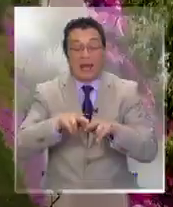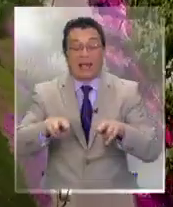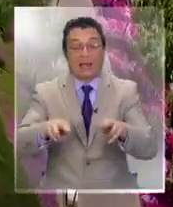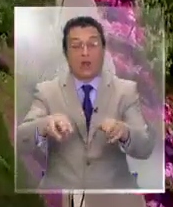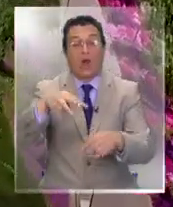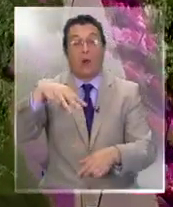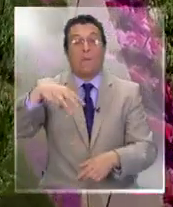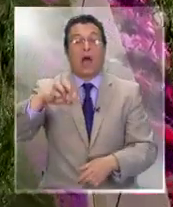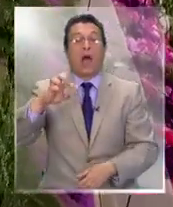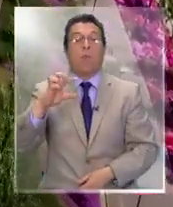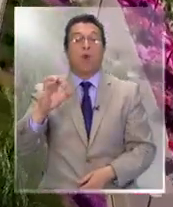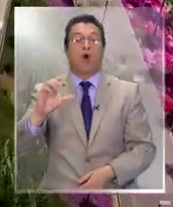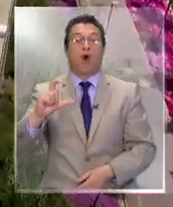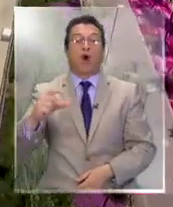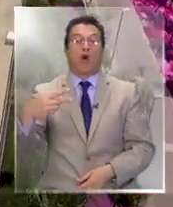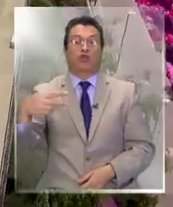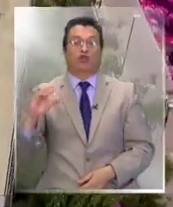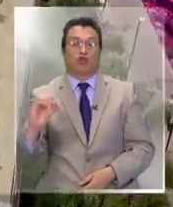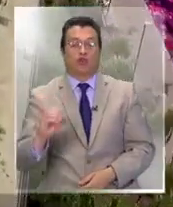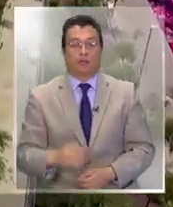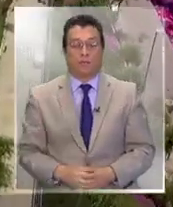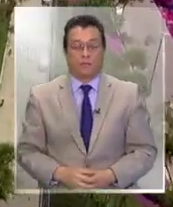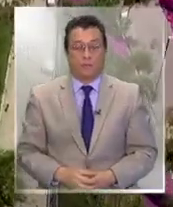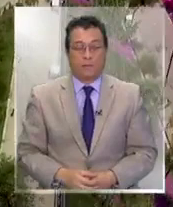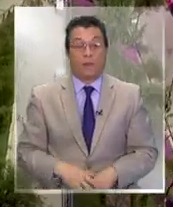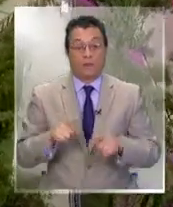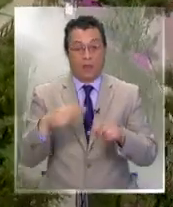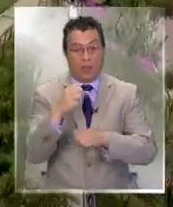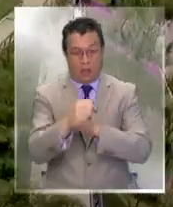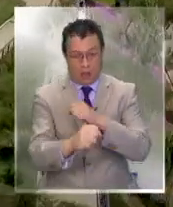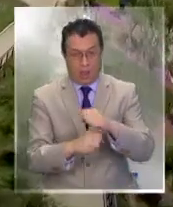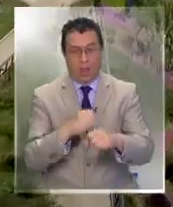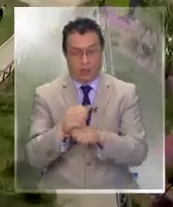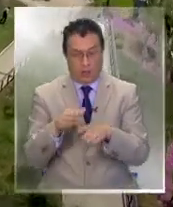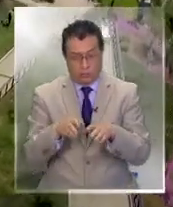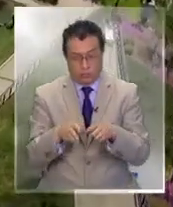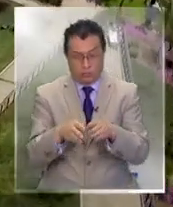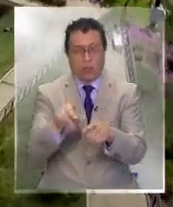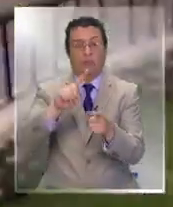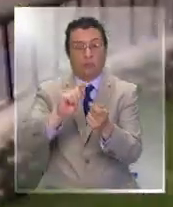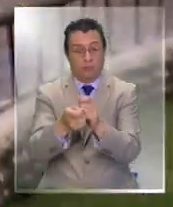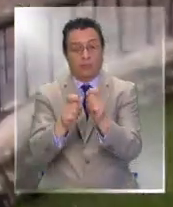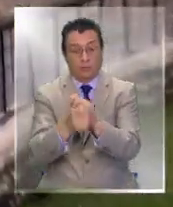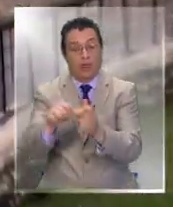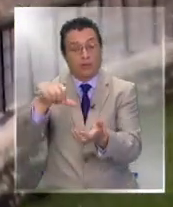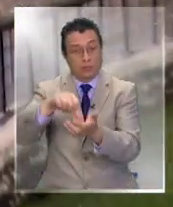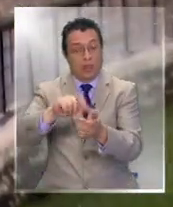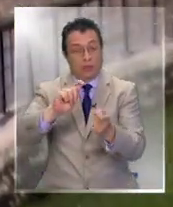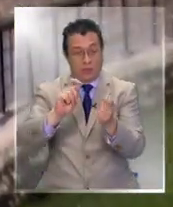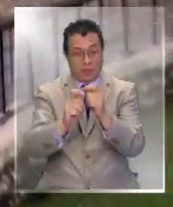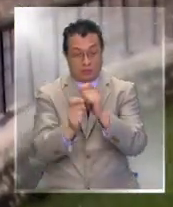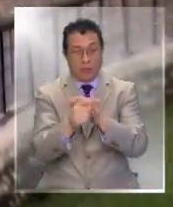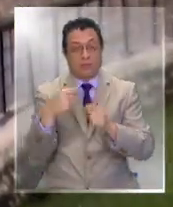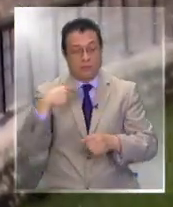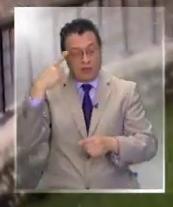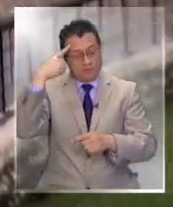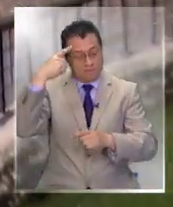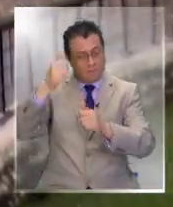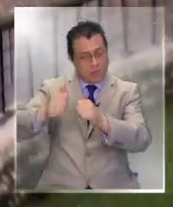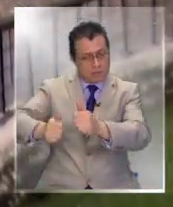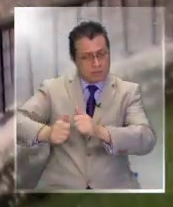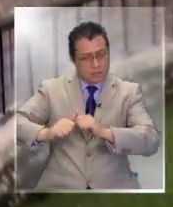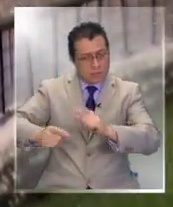Mapocho. A lo largo de muchos años se ha ido recuperando la ribera en distintas partes de la ciudad. Pero lo que vemos como desafío es que